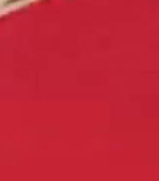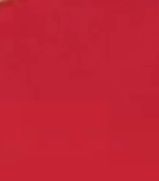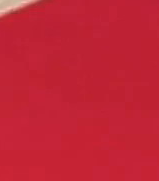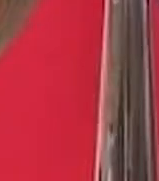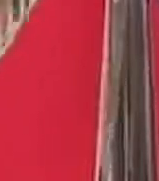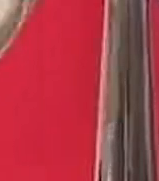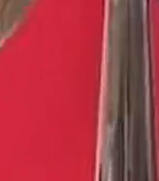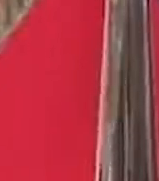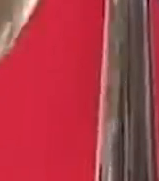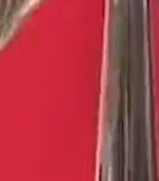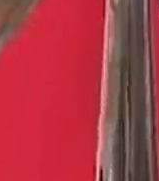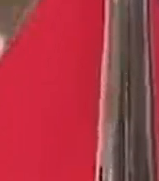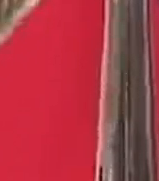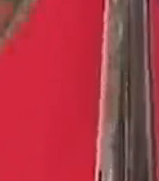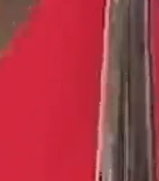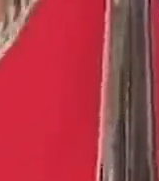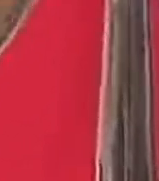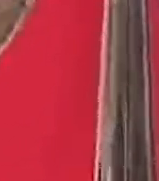alegría.